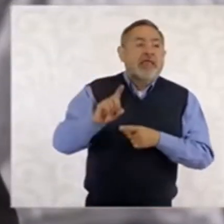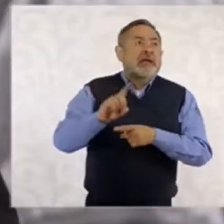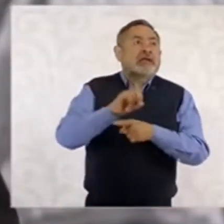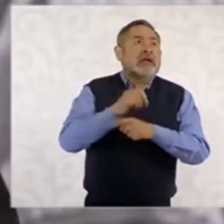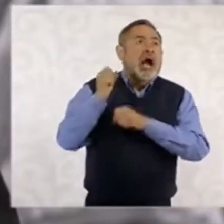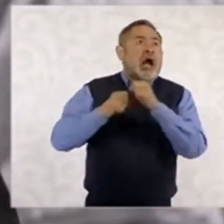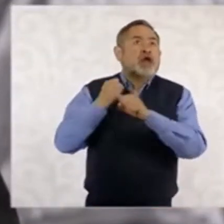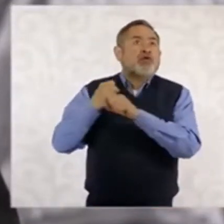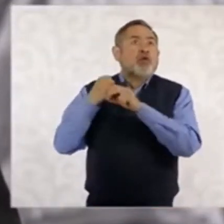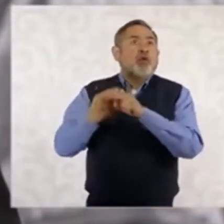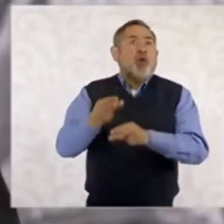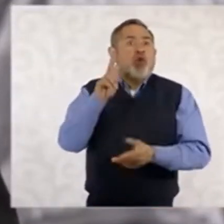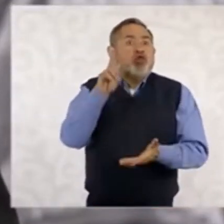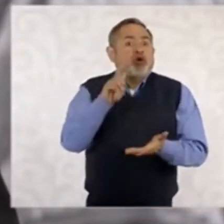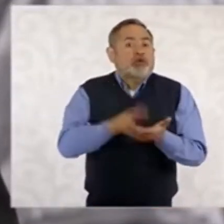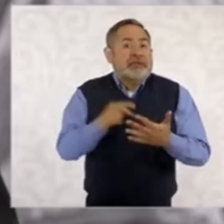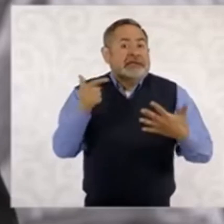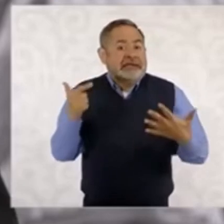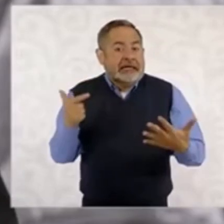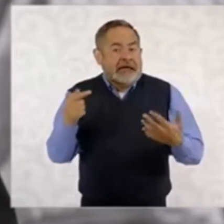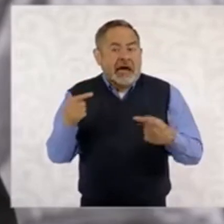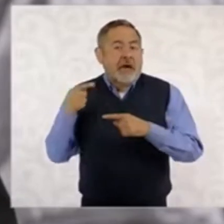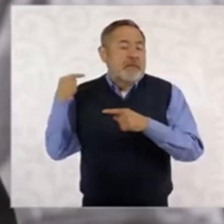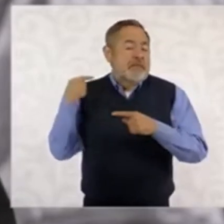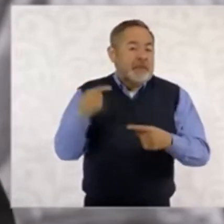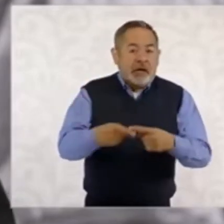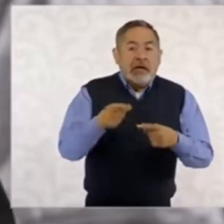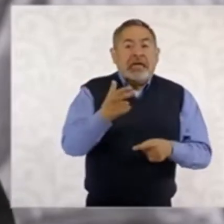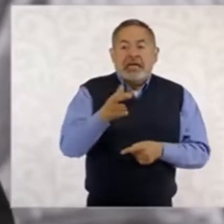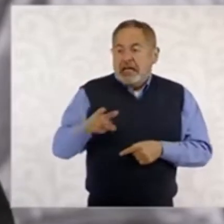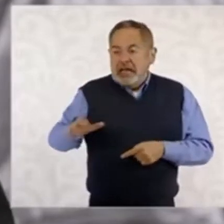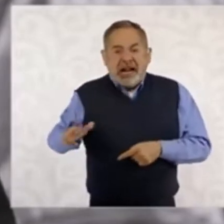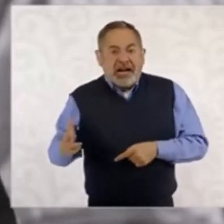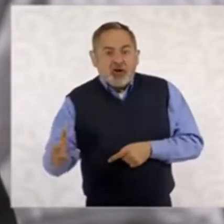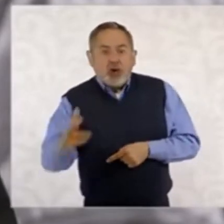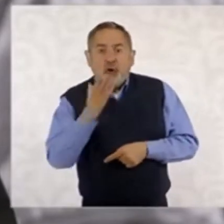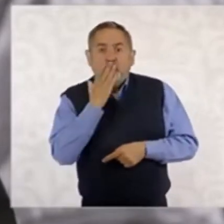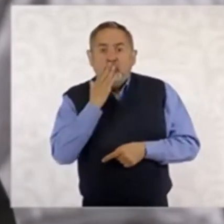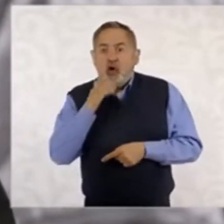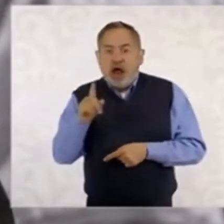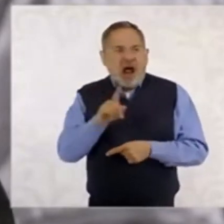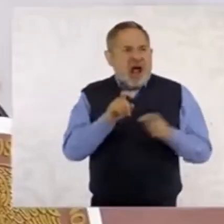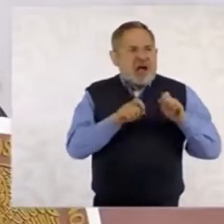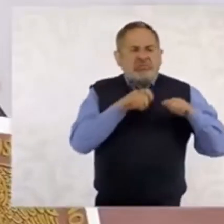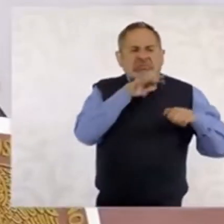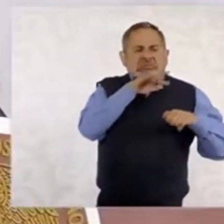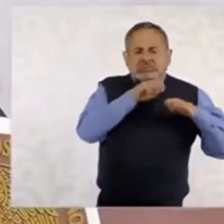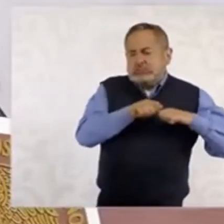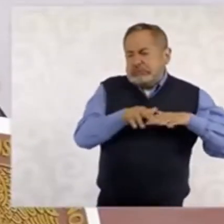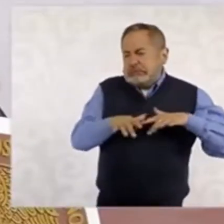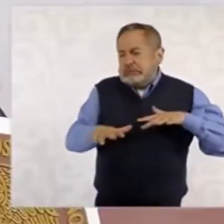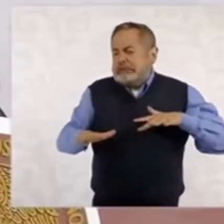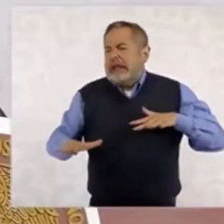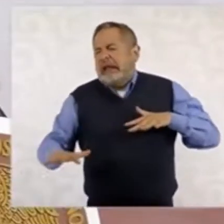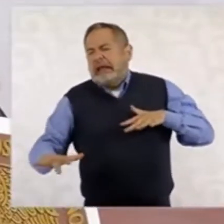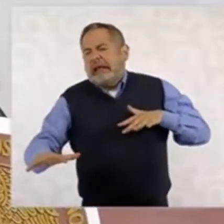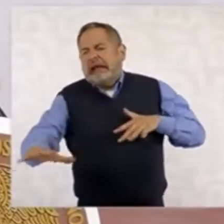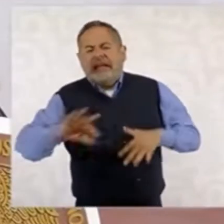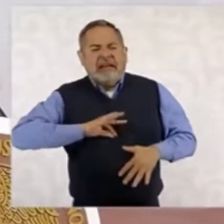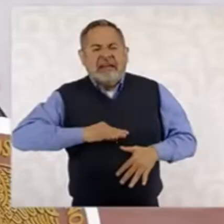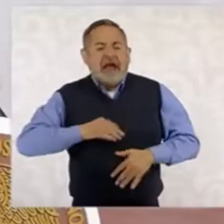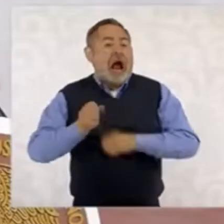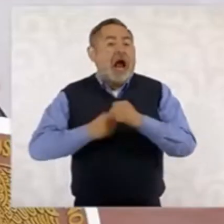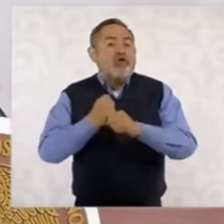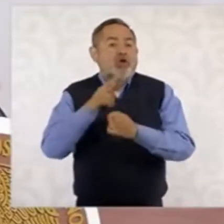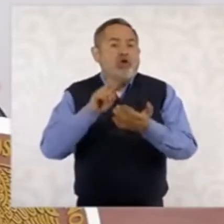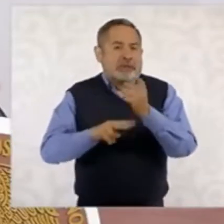2007 y de los daños derivados del derrame en el río Sonora ocurrido en 2014. En